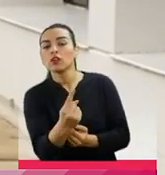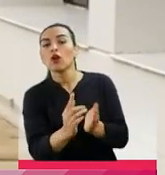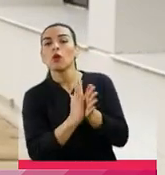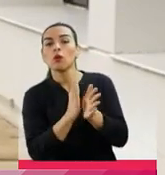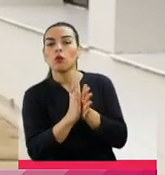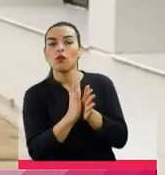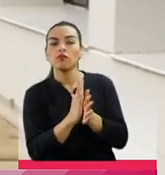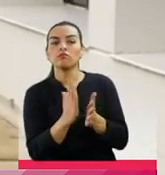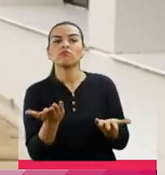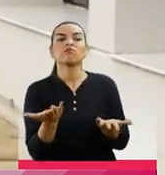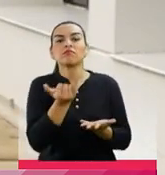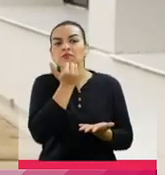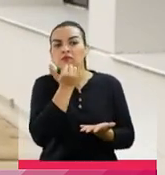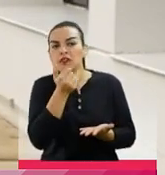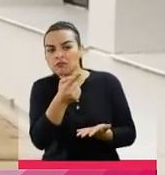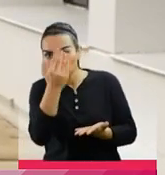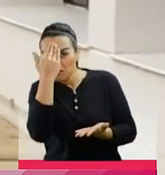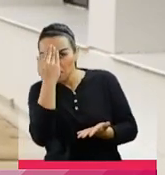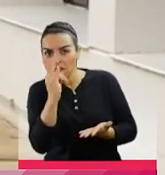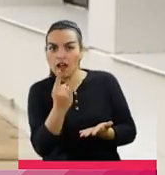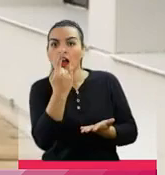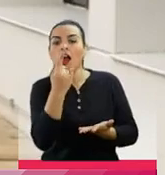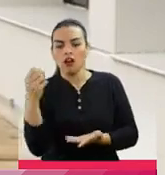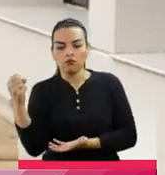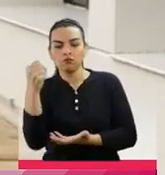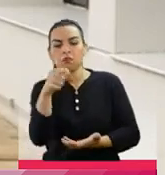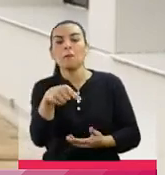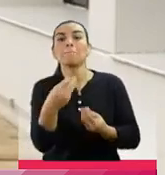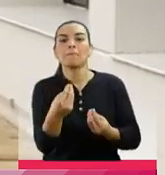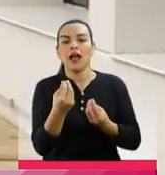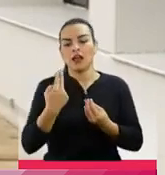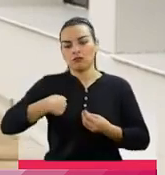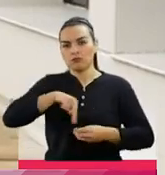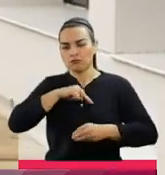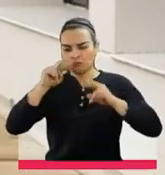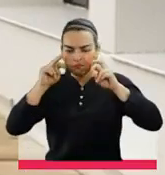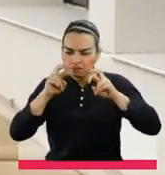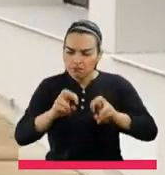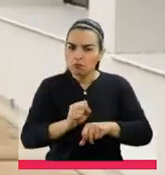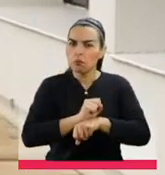que nos permita rápidamente hacer justicia y capturar a estos delincuentes.